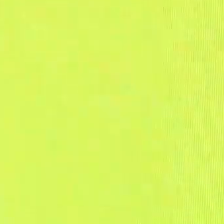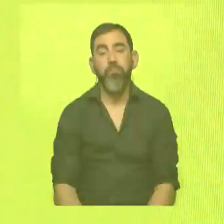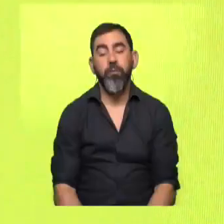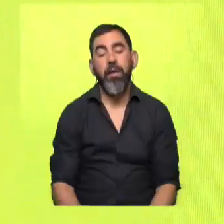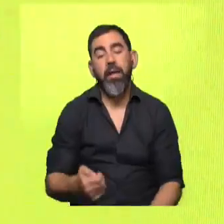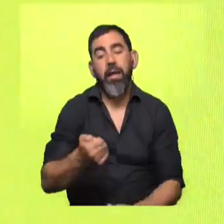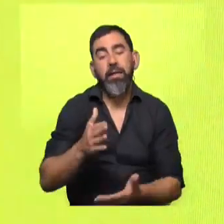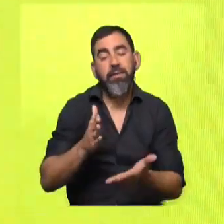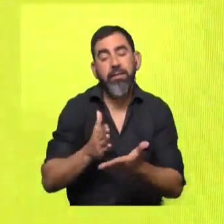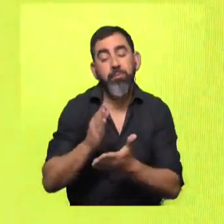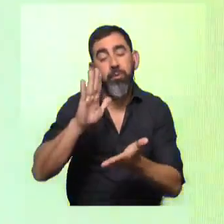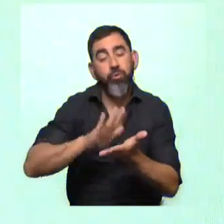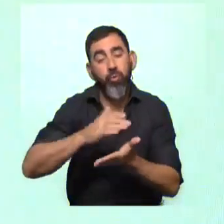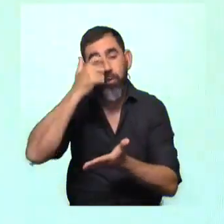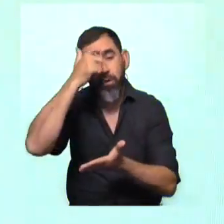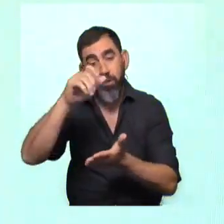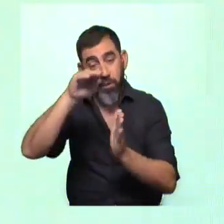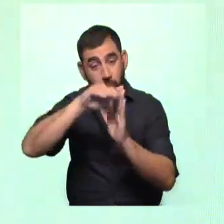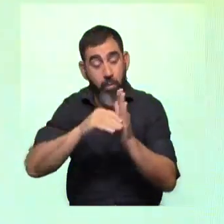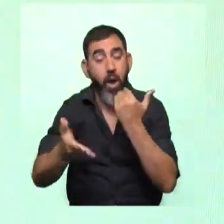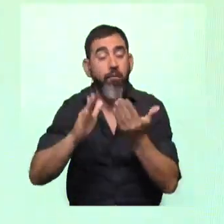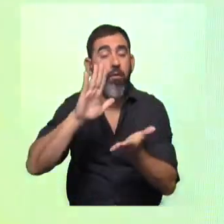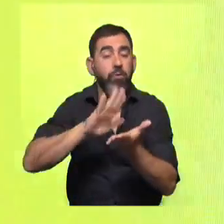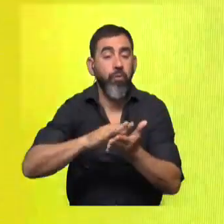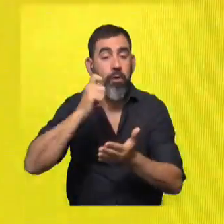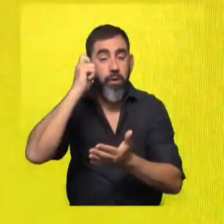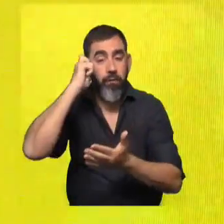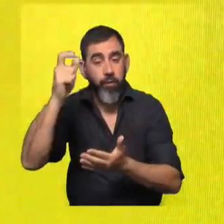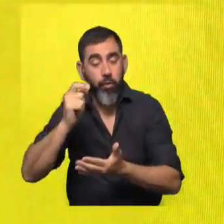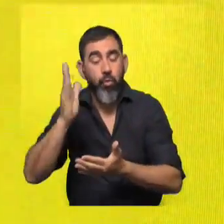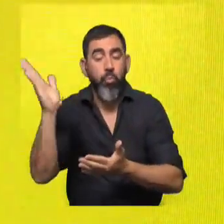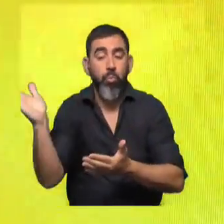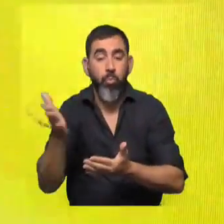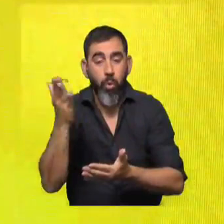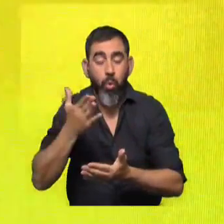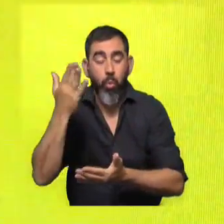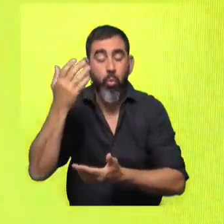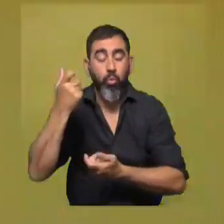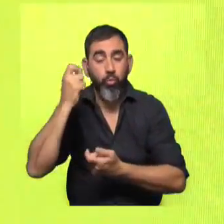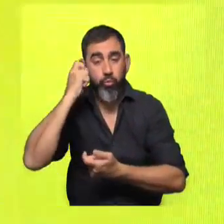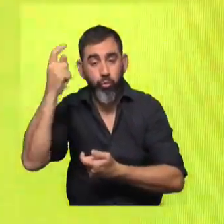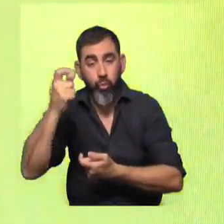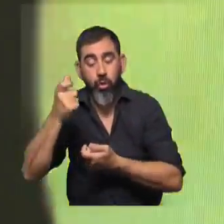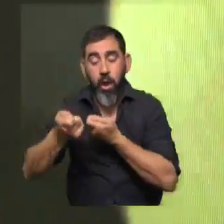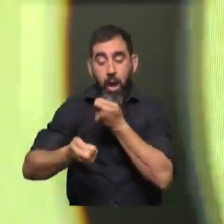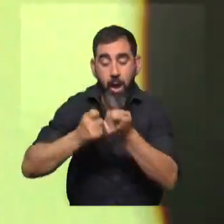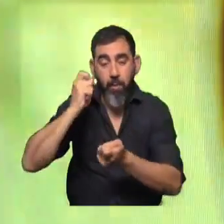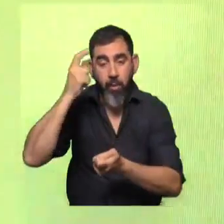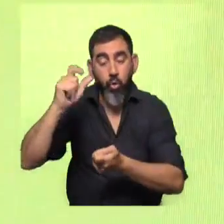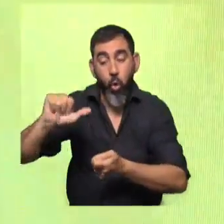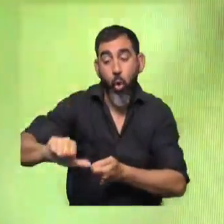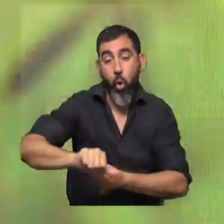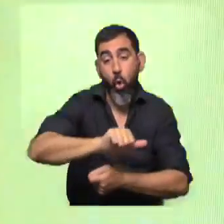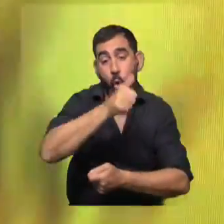Casi siempre en Sobreciencia hablamos de investigación, de producción de conocimiento, de aplicación de conocimiento, de logros que